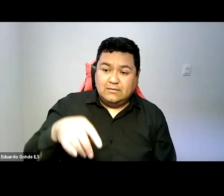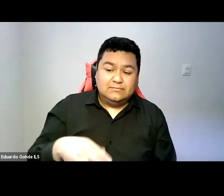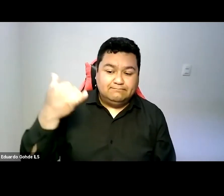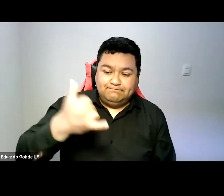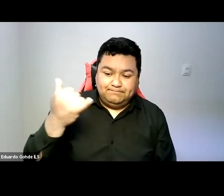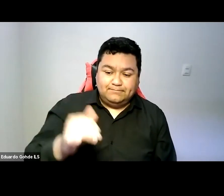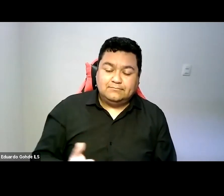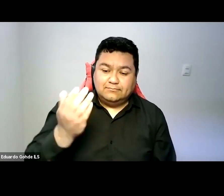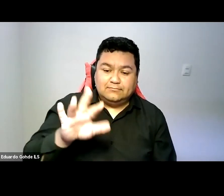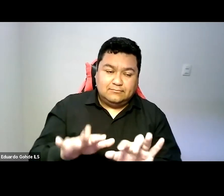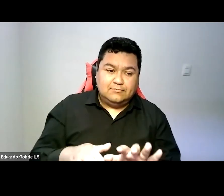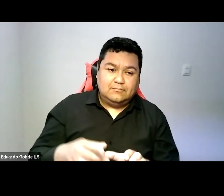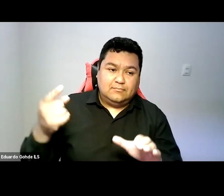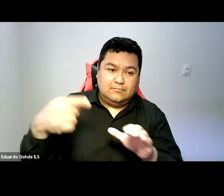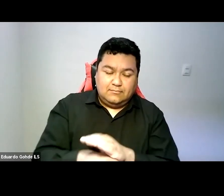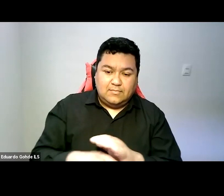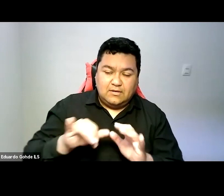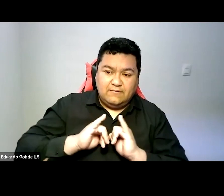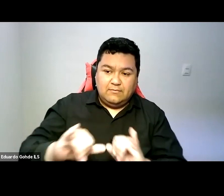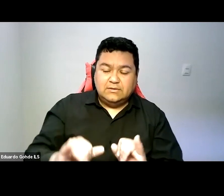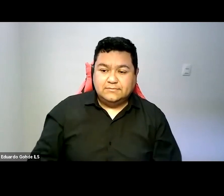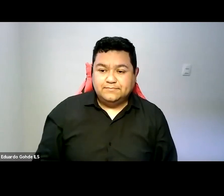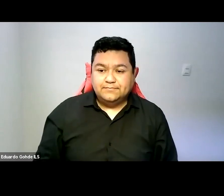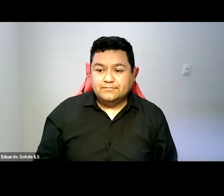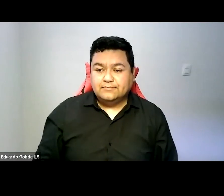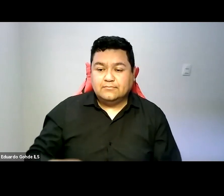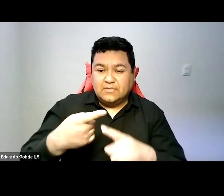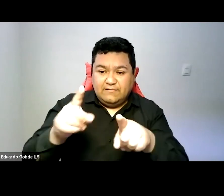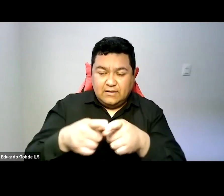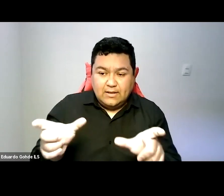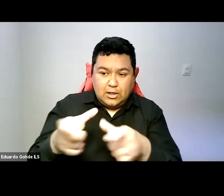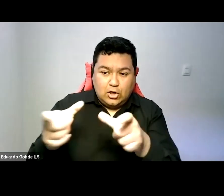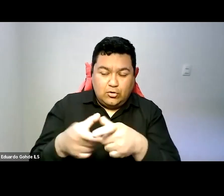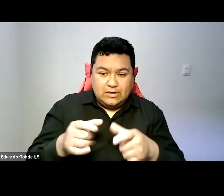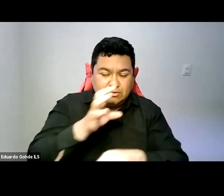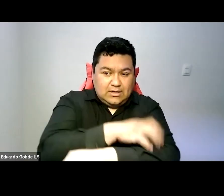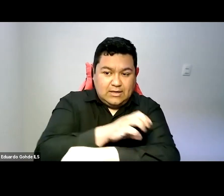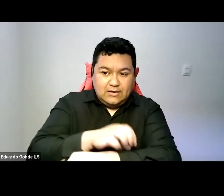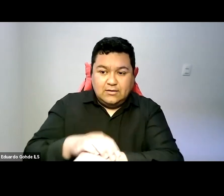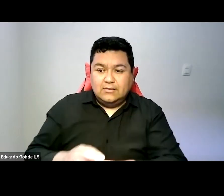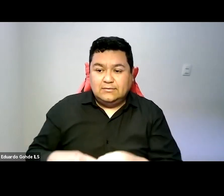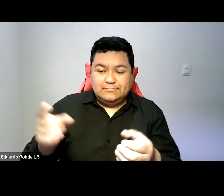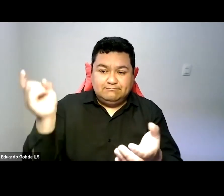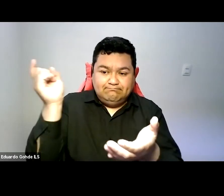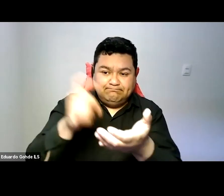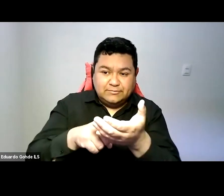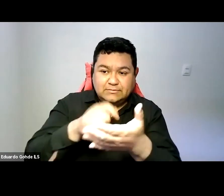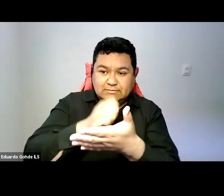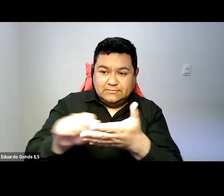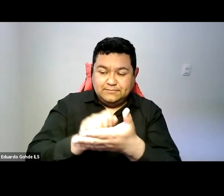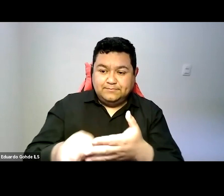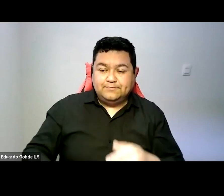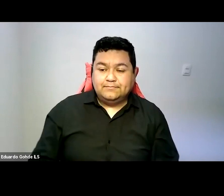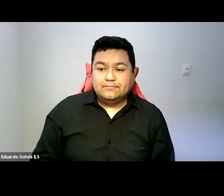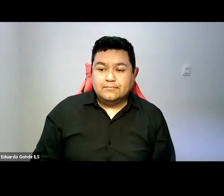continuamente en el chat, ustedes podrán acceder a la información de las conferencias y de los congresos interregionales y, por supuesto, inscribirse y